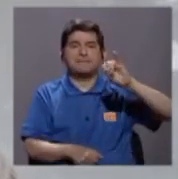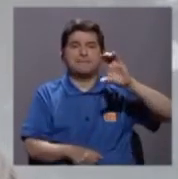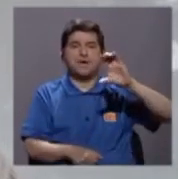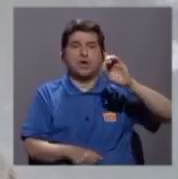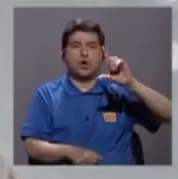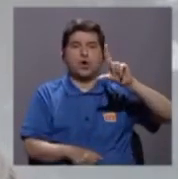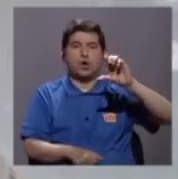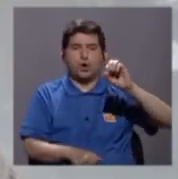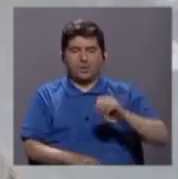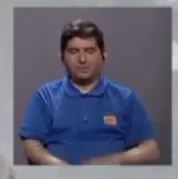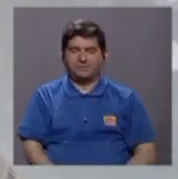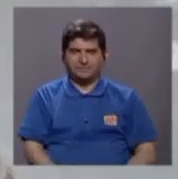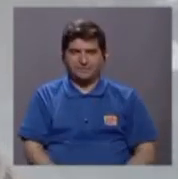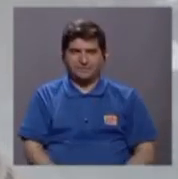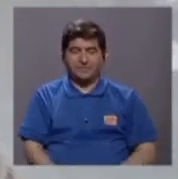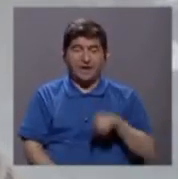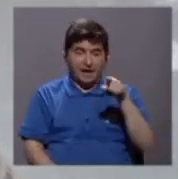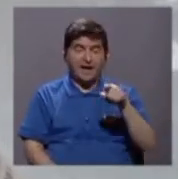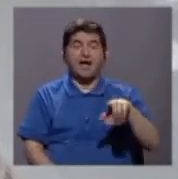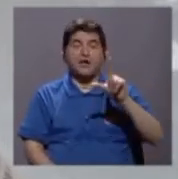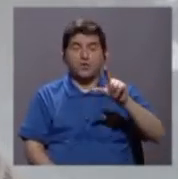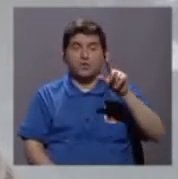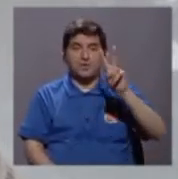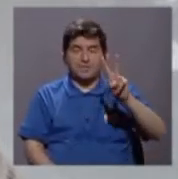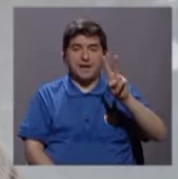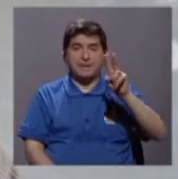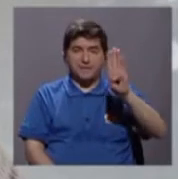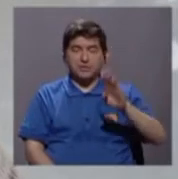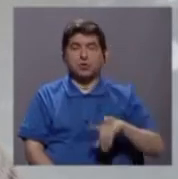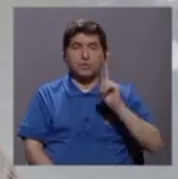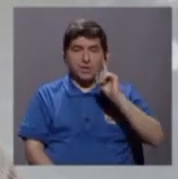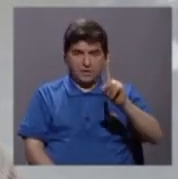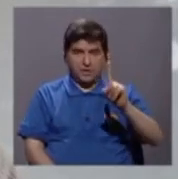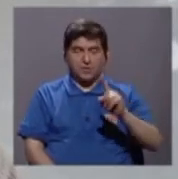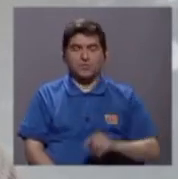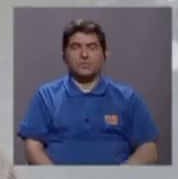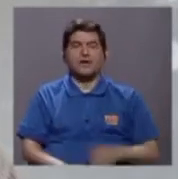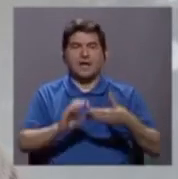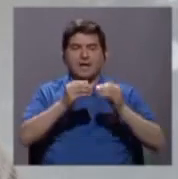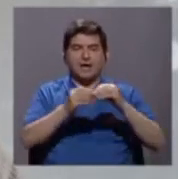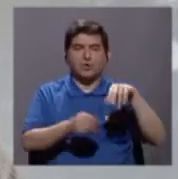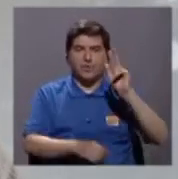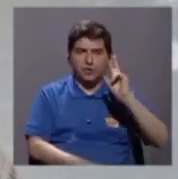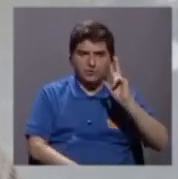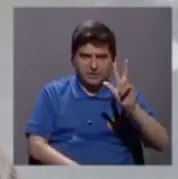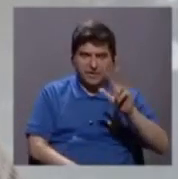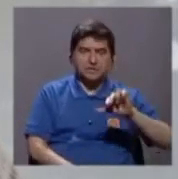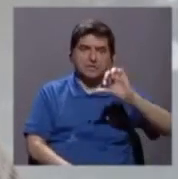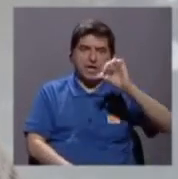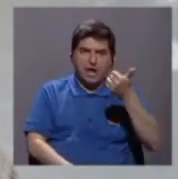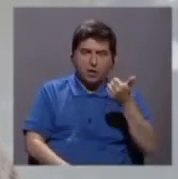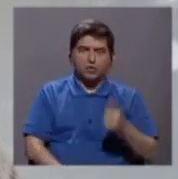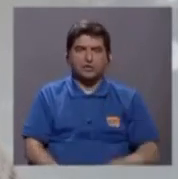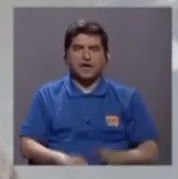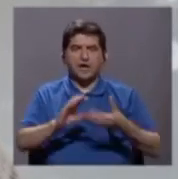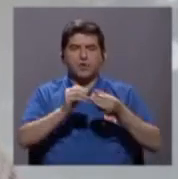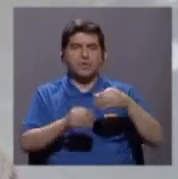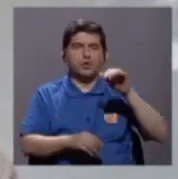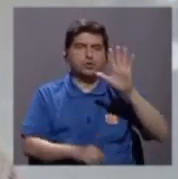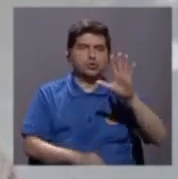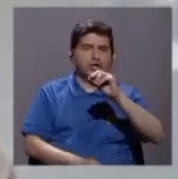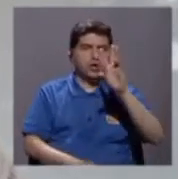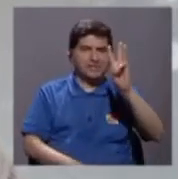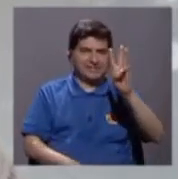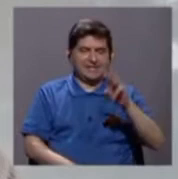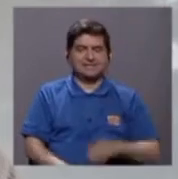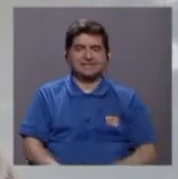en una de las en el fue Beethoven en una de las sinfonías. La primera sinfonía fue la número 3 y la otra fue la número 5 y la 6. En